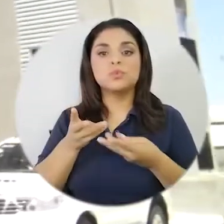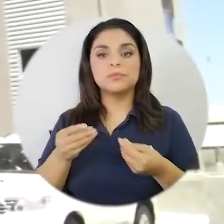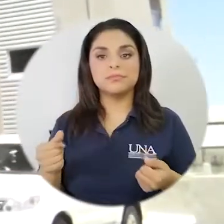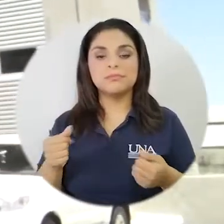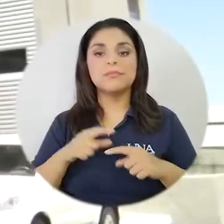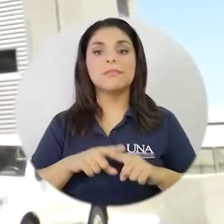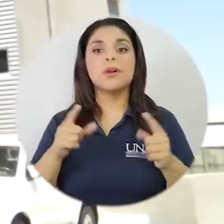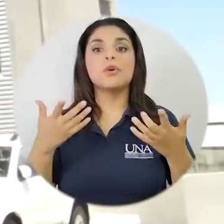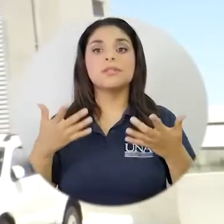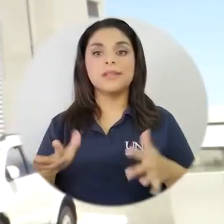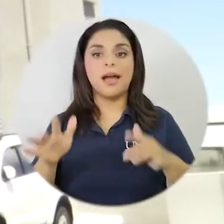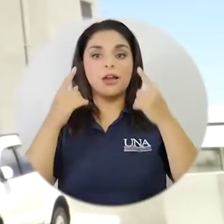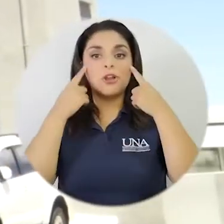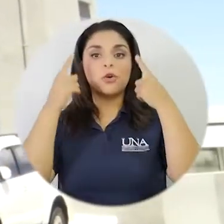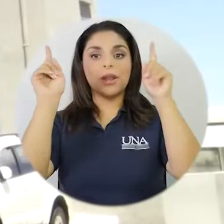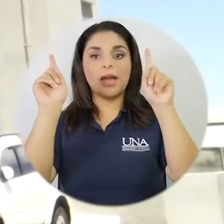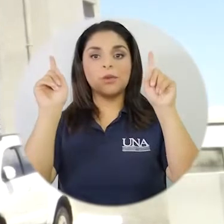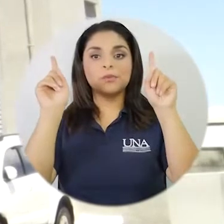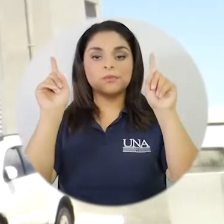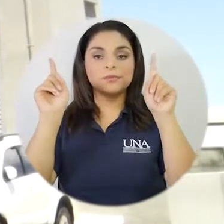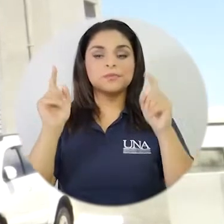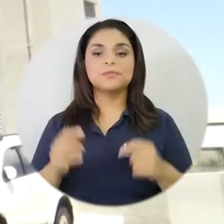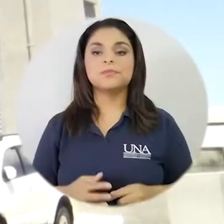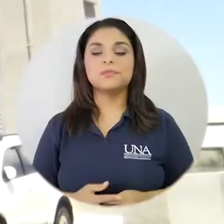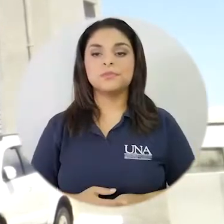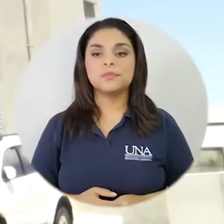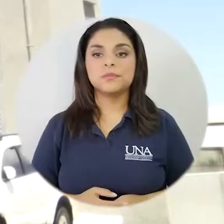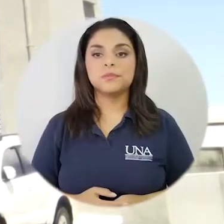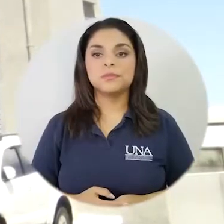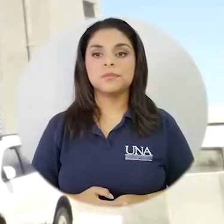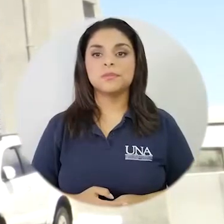sus soluciones, pero bueno, una vez que alcanzaron